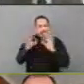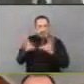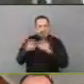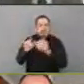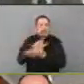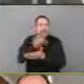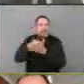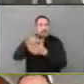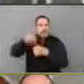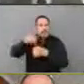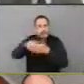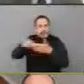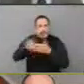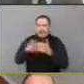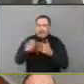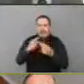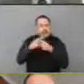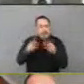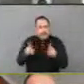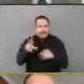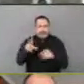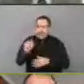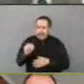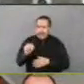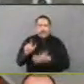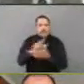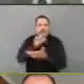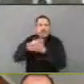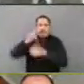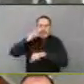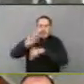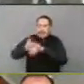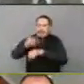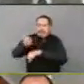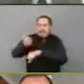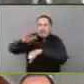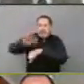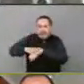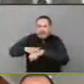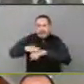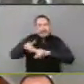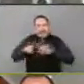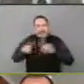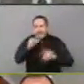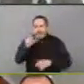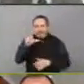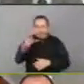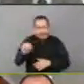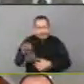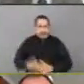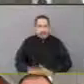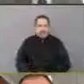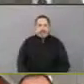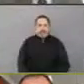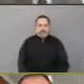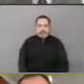electoral, no de una diversa, no de una ley de responsabilidades administrativas de los servidores públicos.